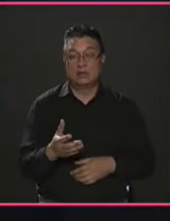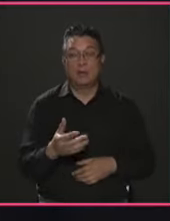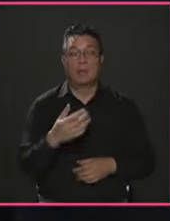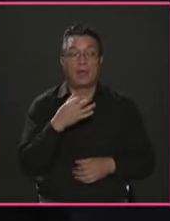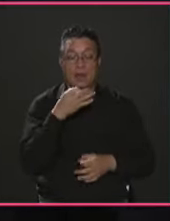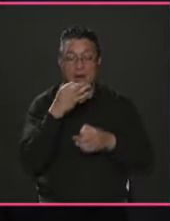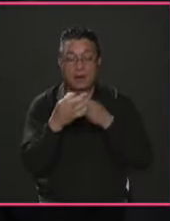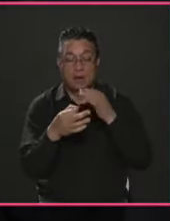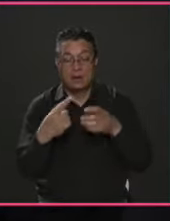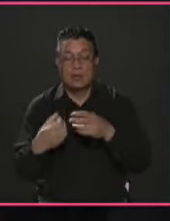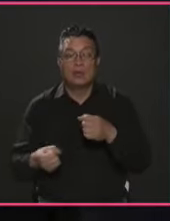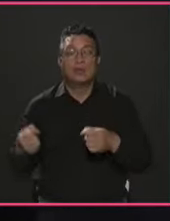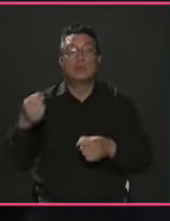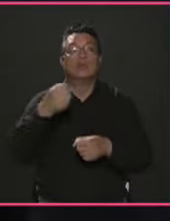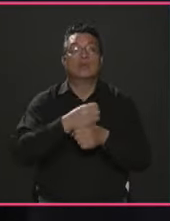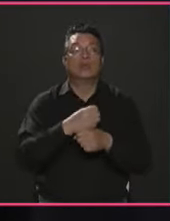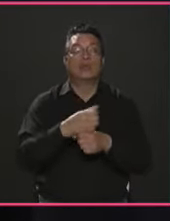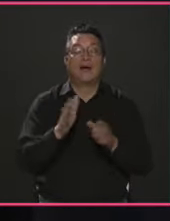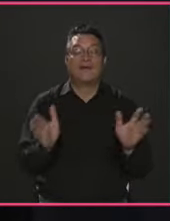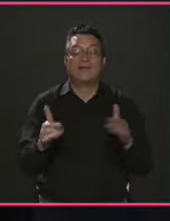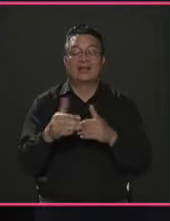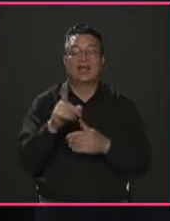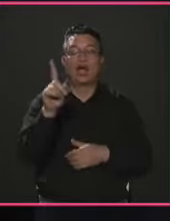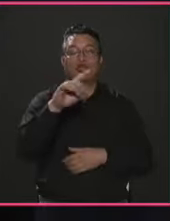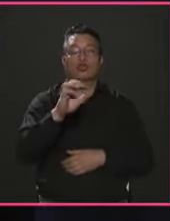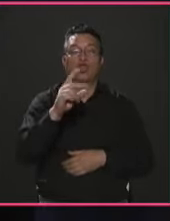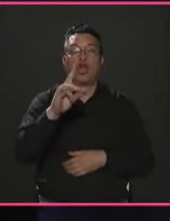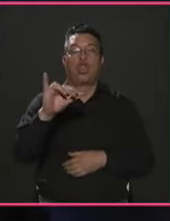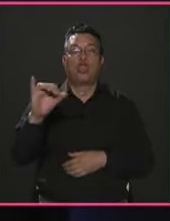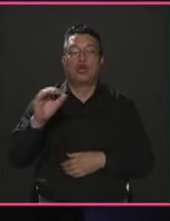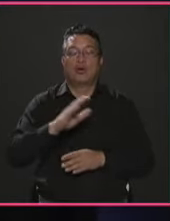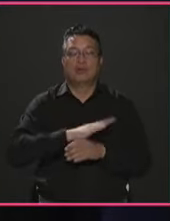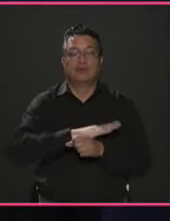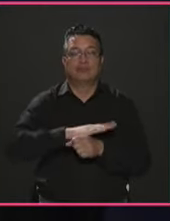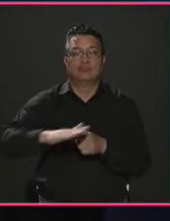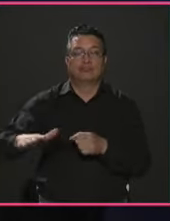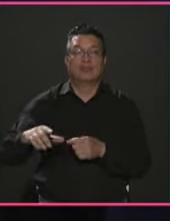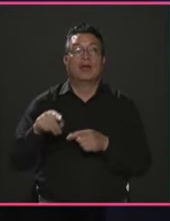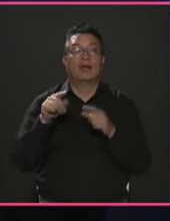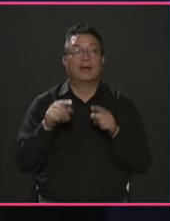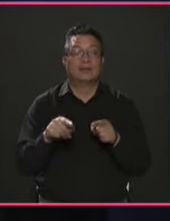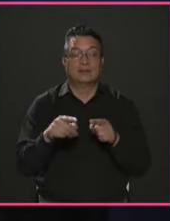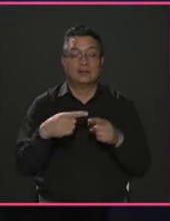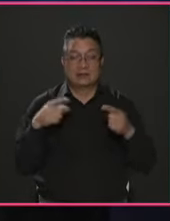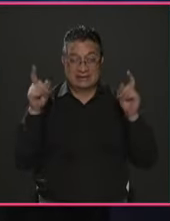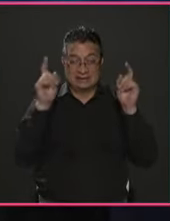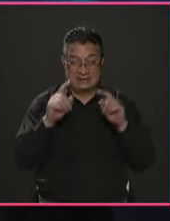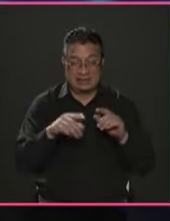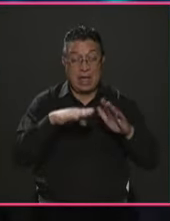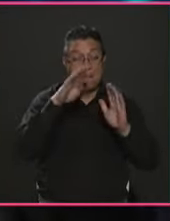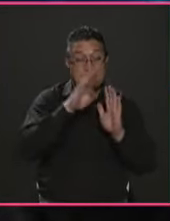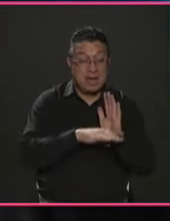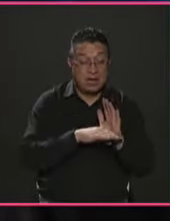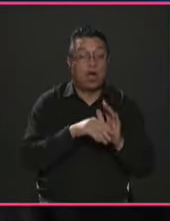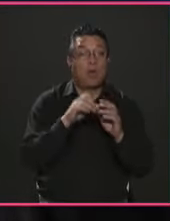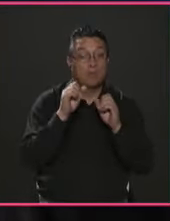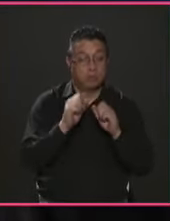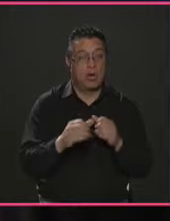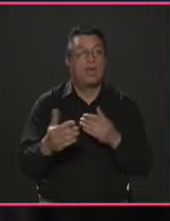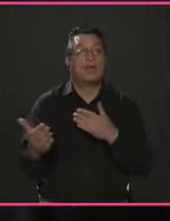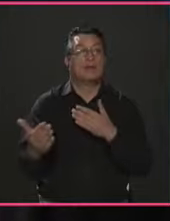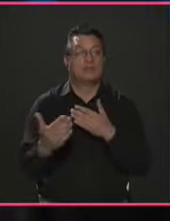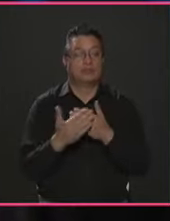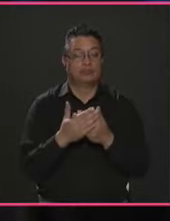habla de la sustitución de las baterías de sodio pero eso como la densidad energética es mucho menor probablemente va a ocurrir